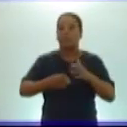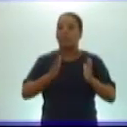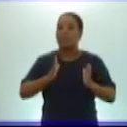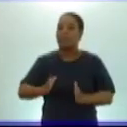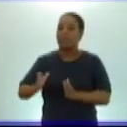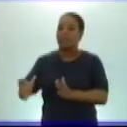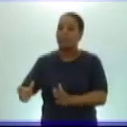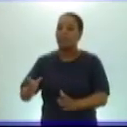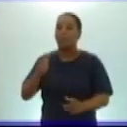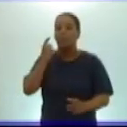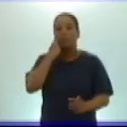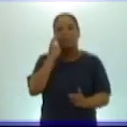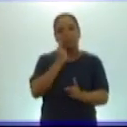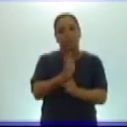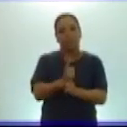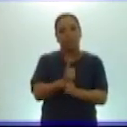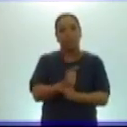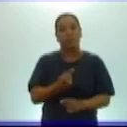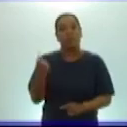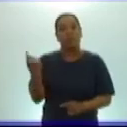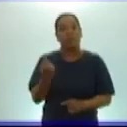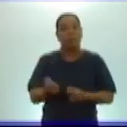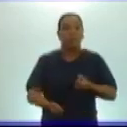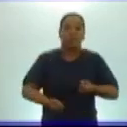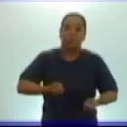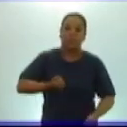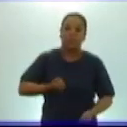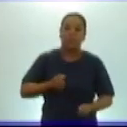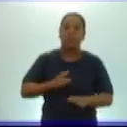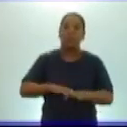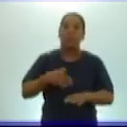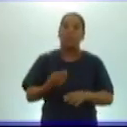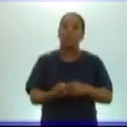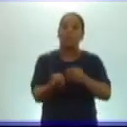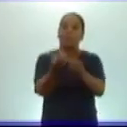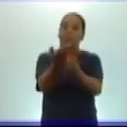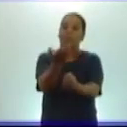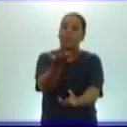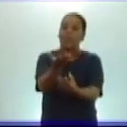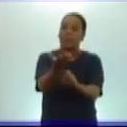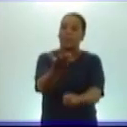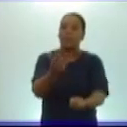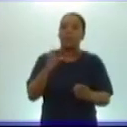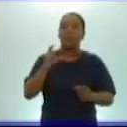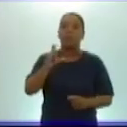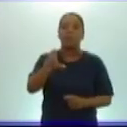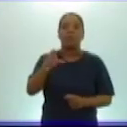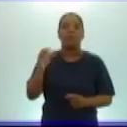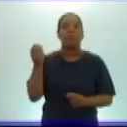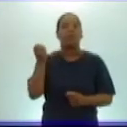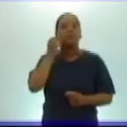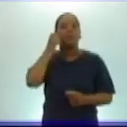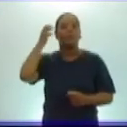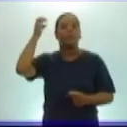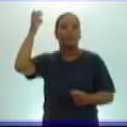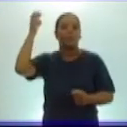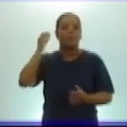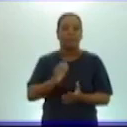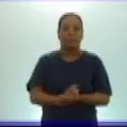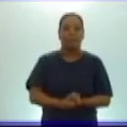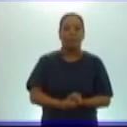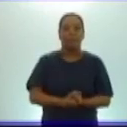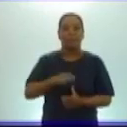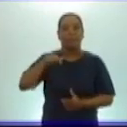que aparezcan. Es decir, primero decantamos, después filtramos y por último vaporizamos. De esta